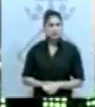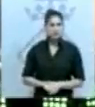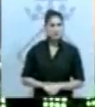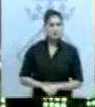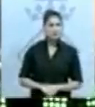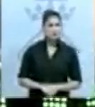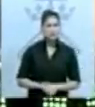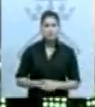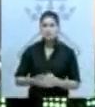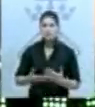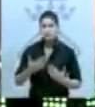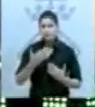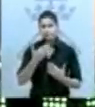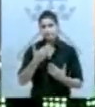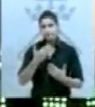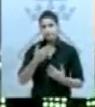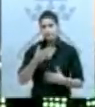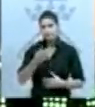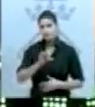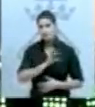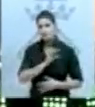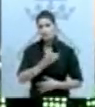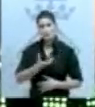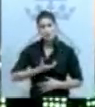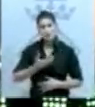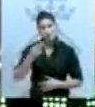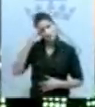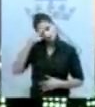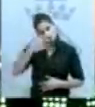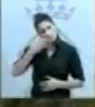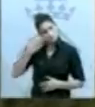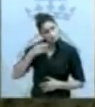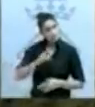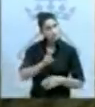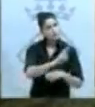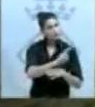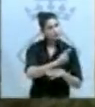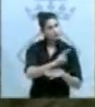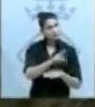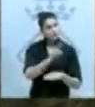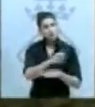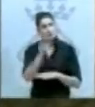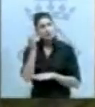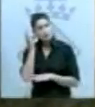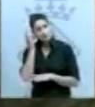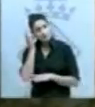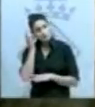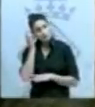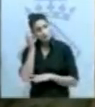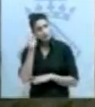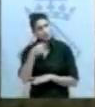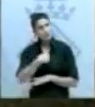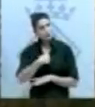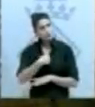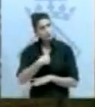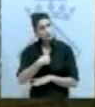Muy honorable señor alcalde, señoras y señores regidores. Mi nombre es Ricardo Pérez Accino.